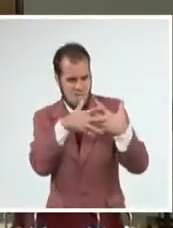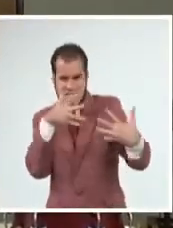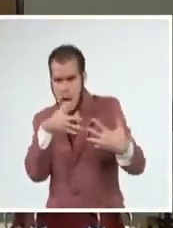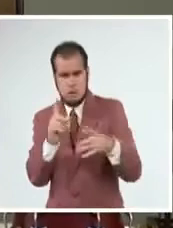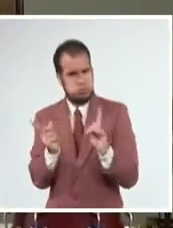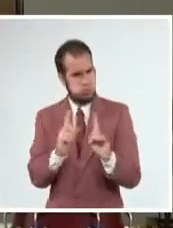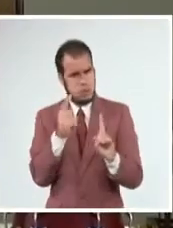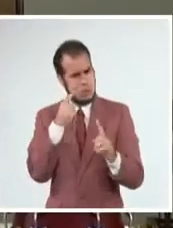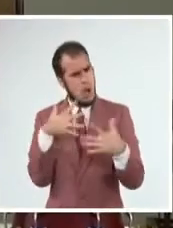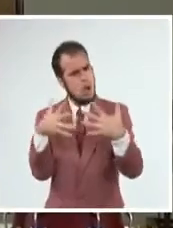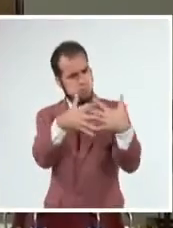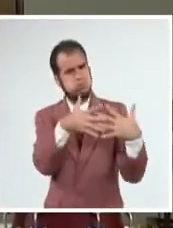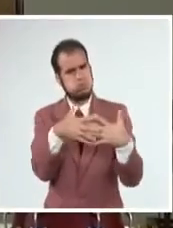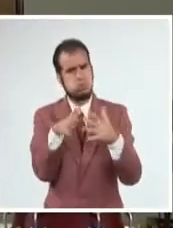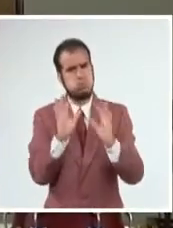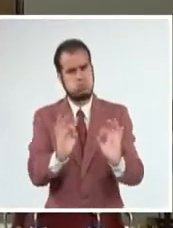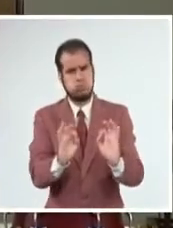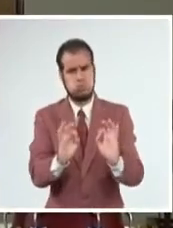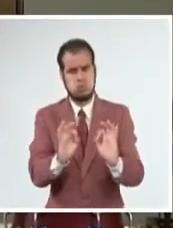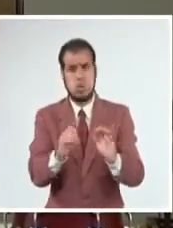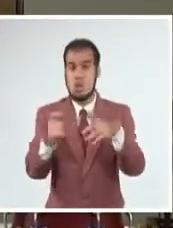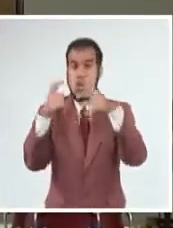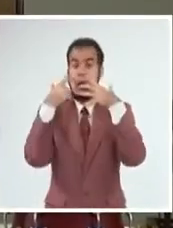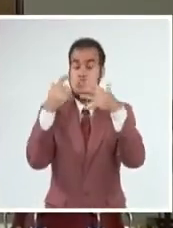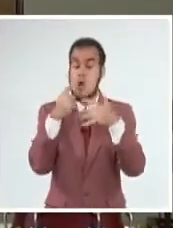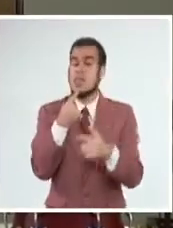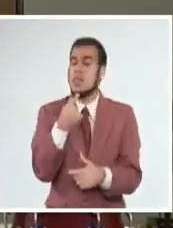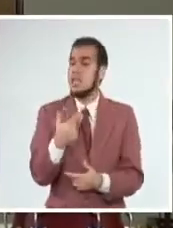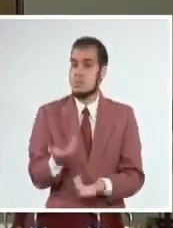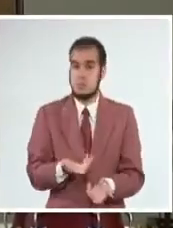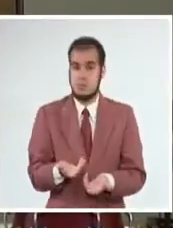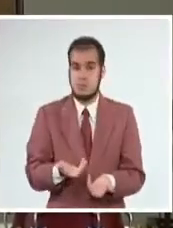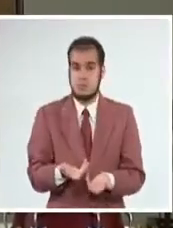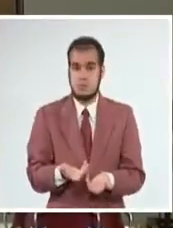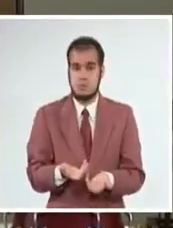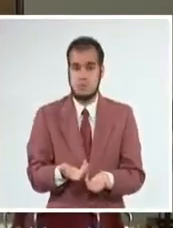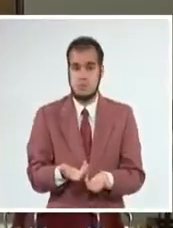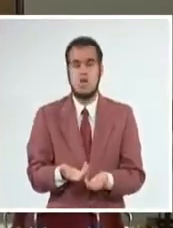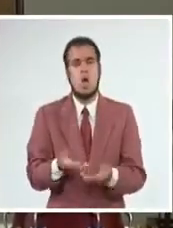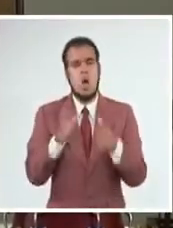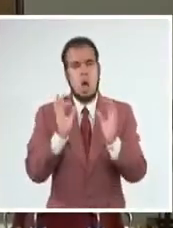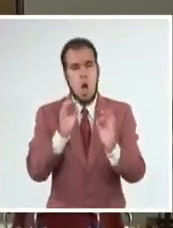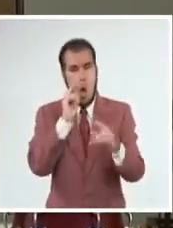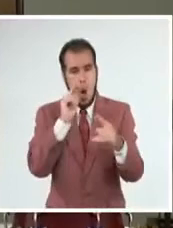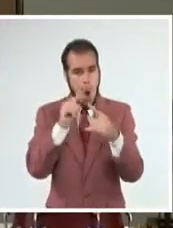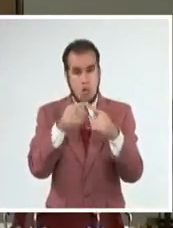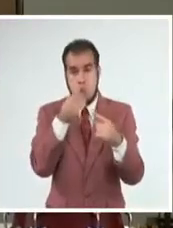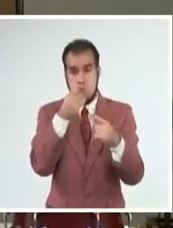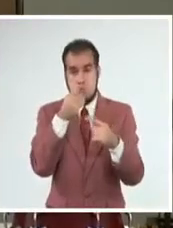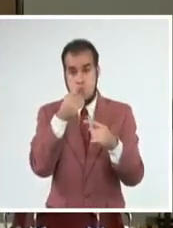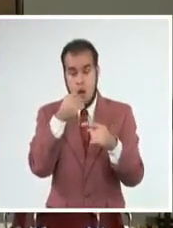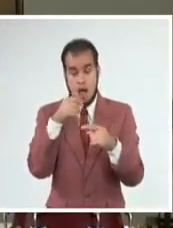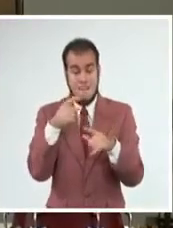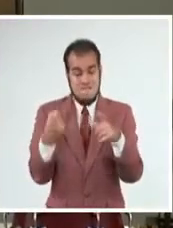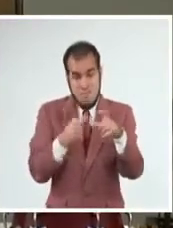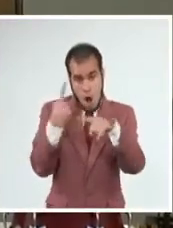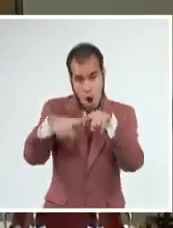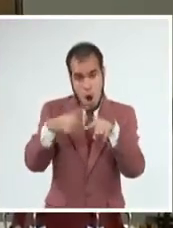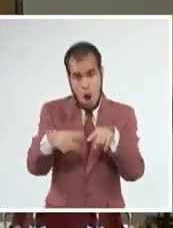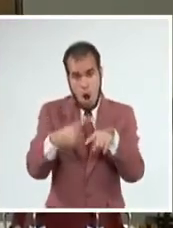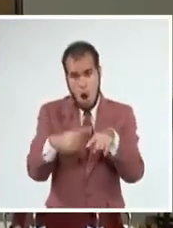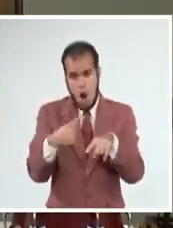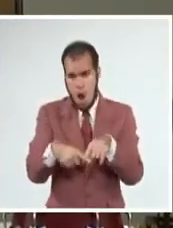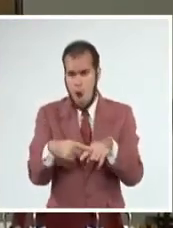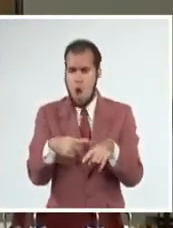crimen. Es importante por eso que busquemos las causas profundas de la violencia que empuja por emerger ante